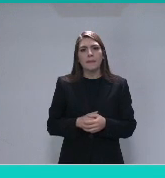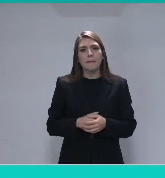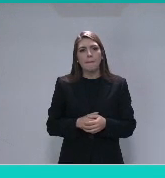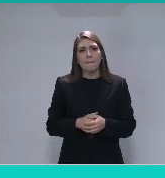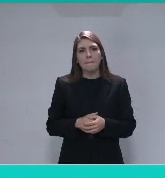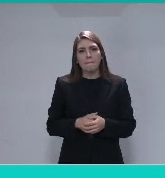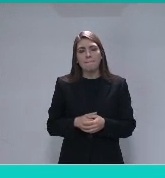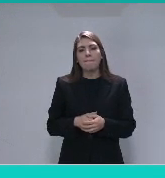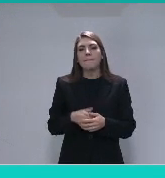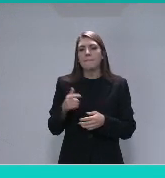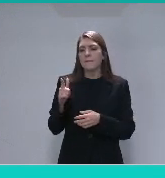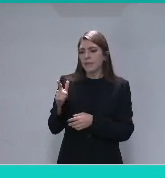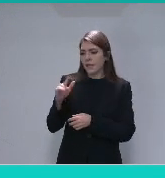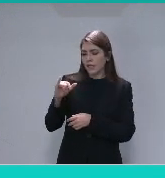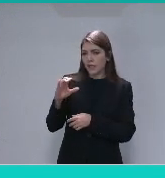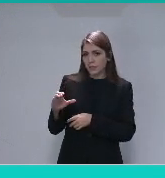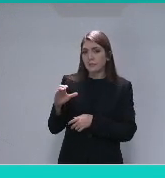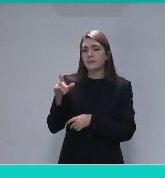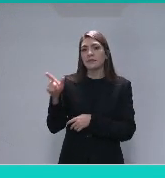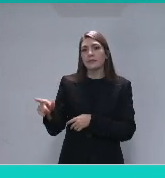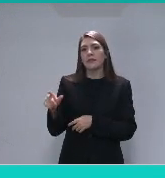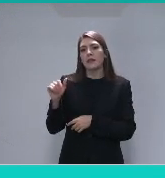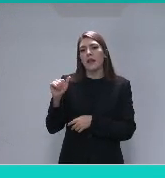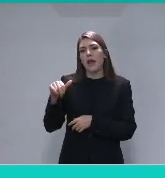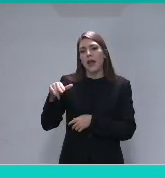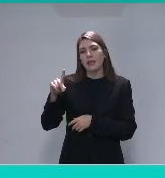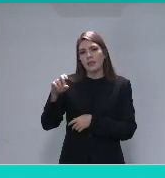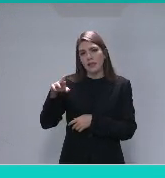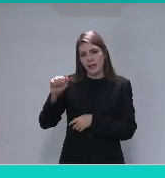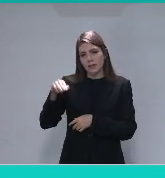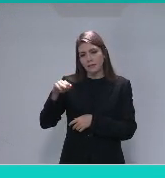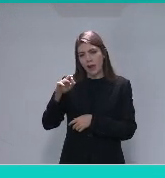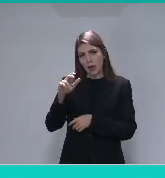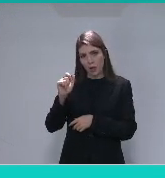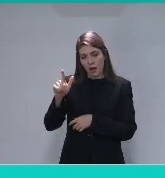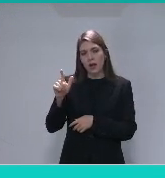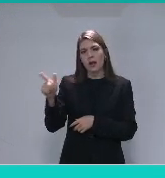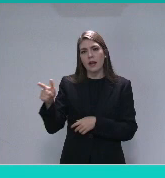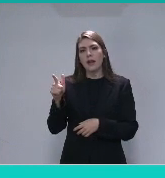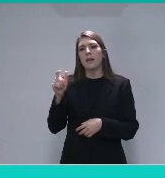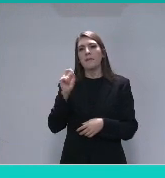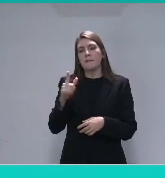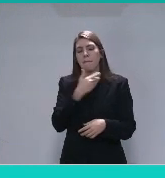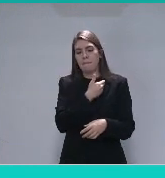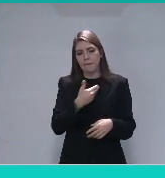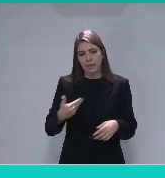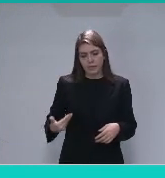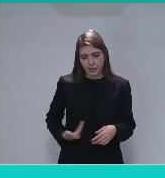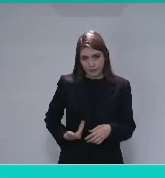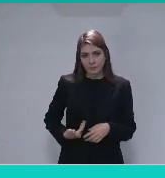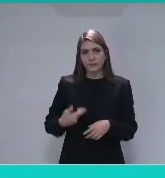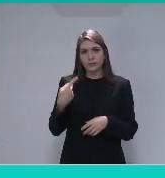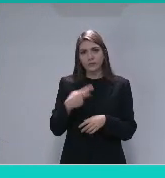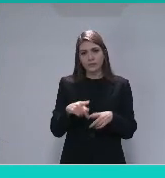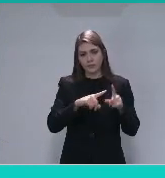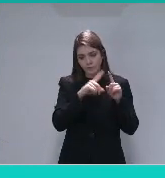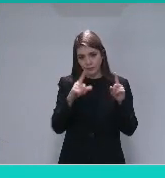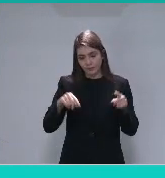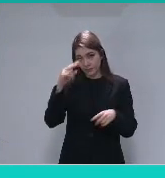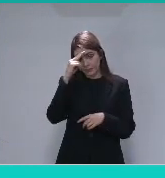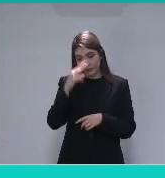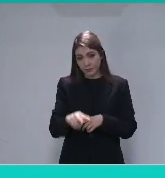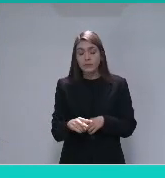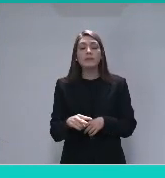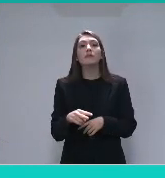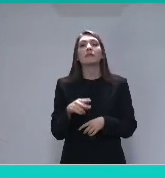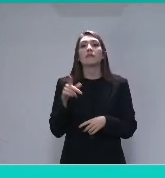manuel lópez obrador presidente constitucional de los estados unidos mexicanos en representación del pleno